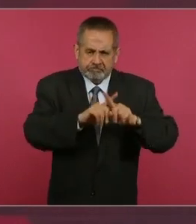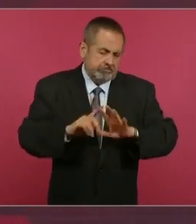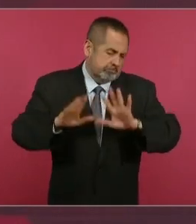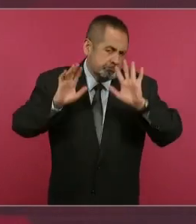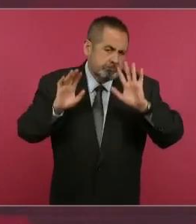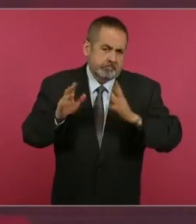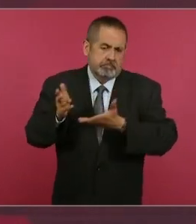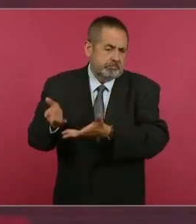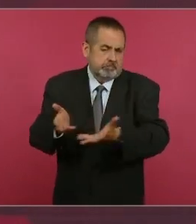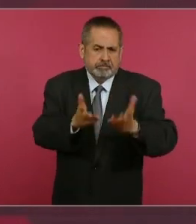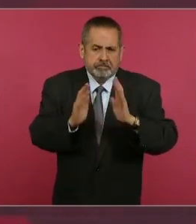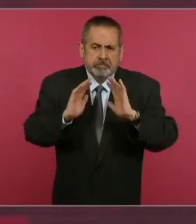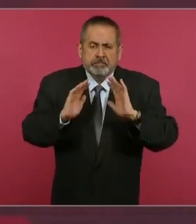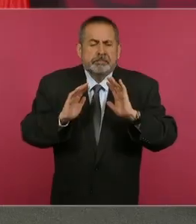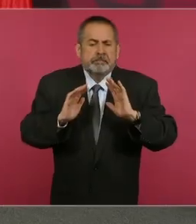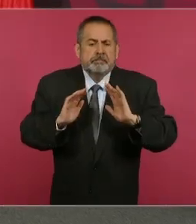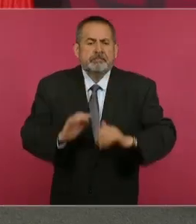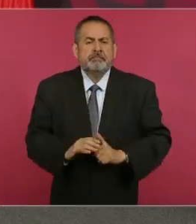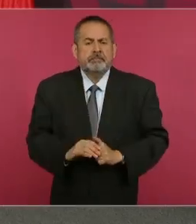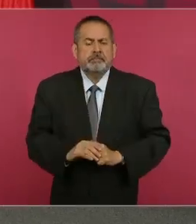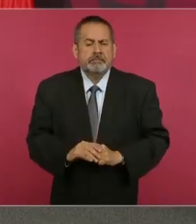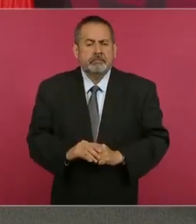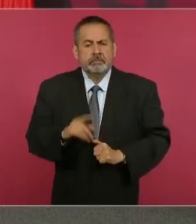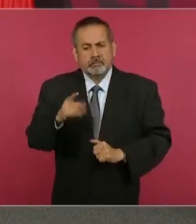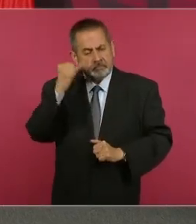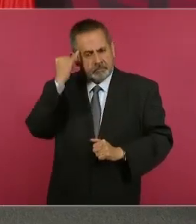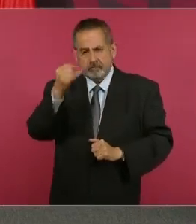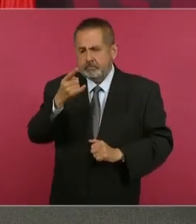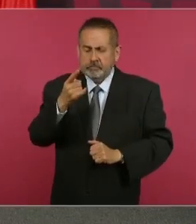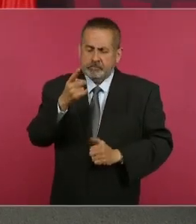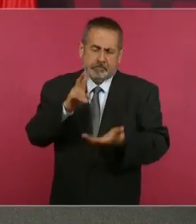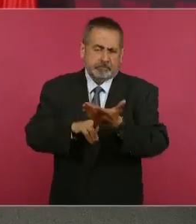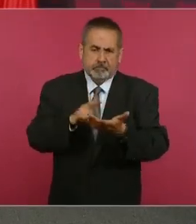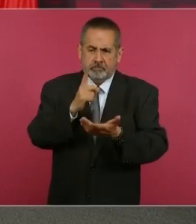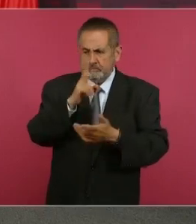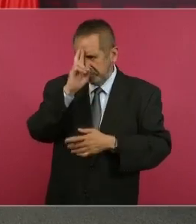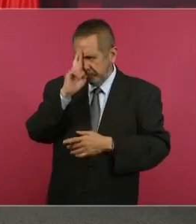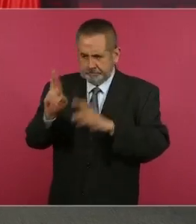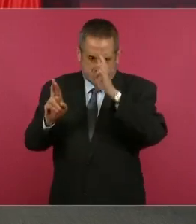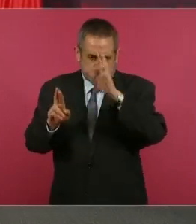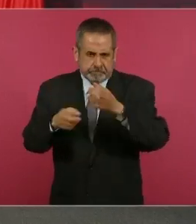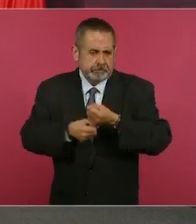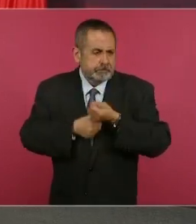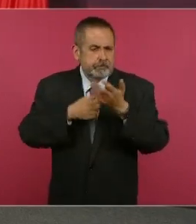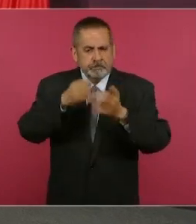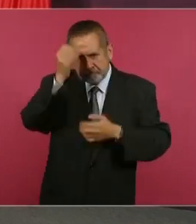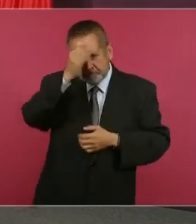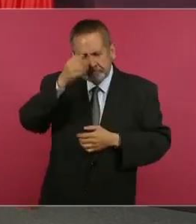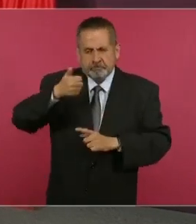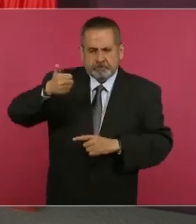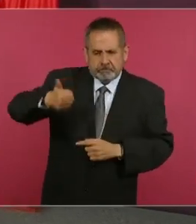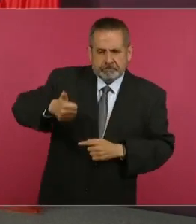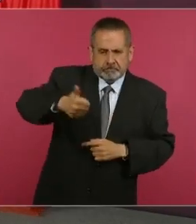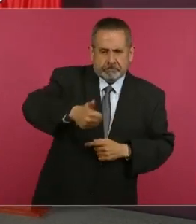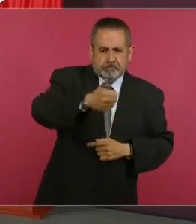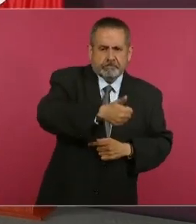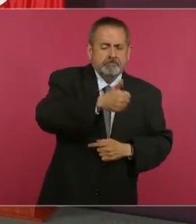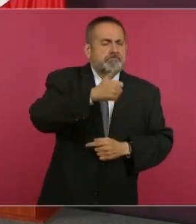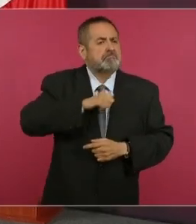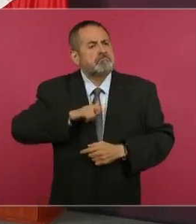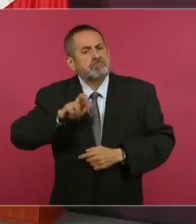eso pues es un principio básico, ¿no?, del que cada quien